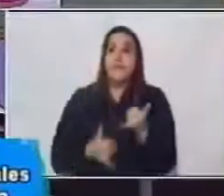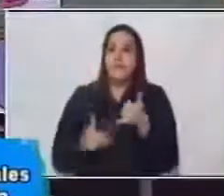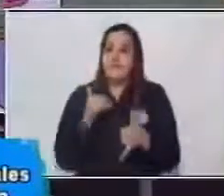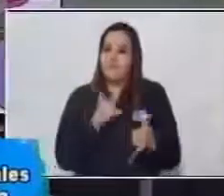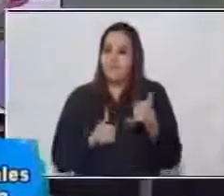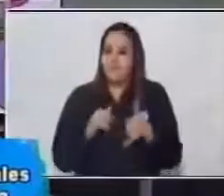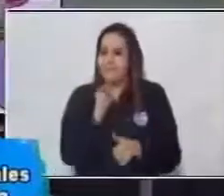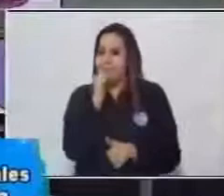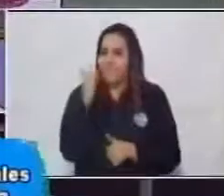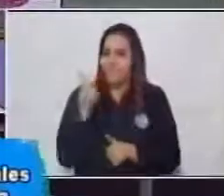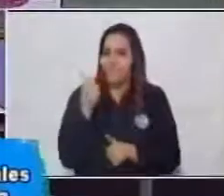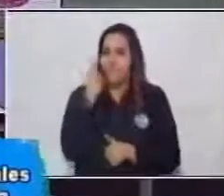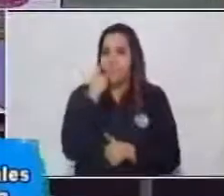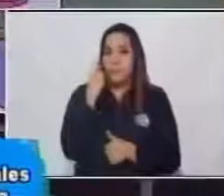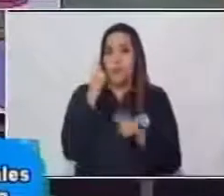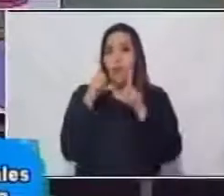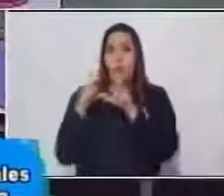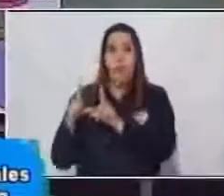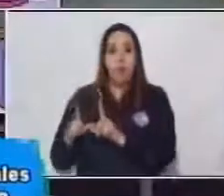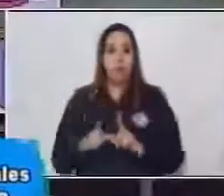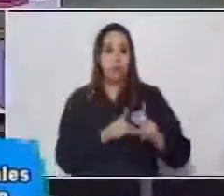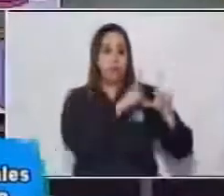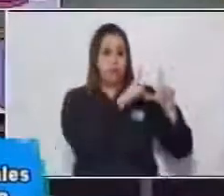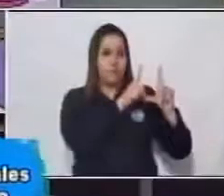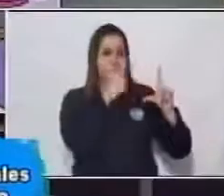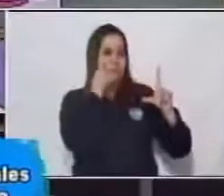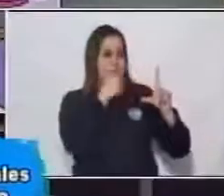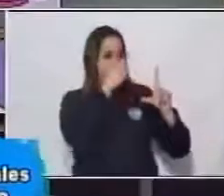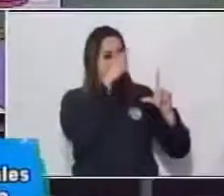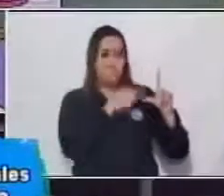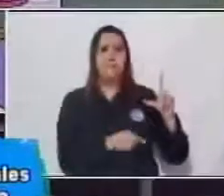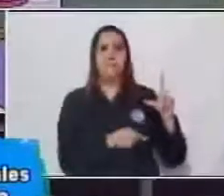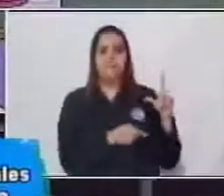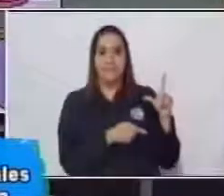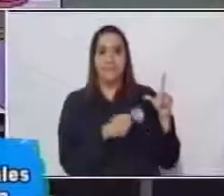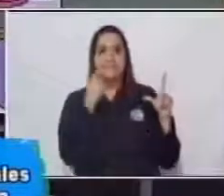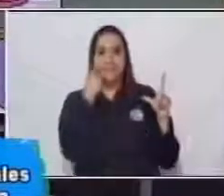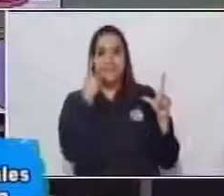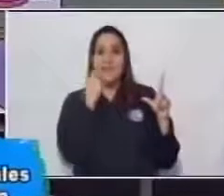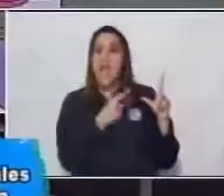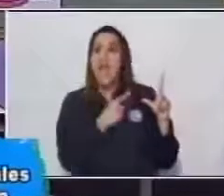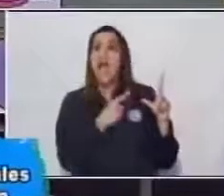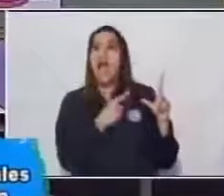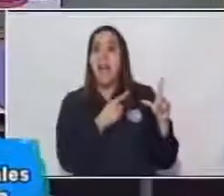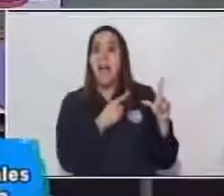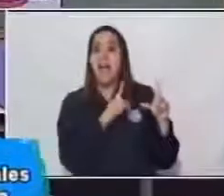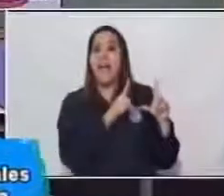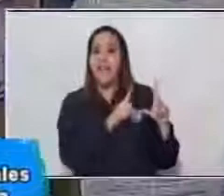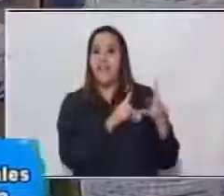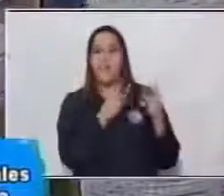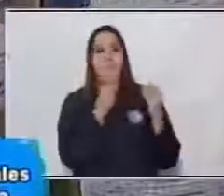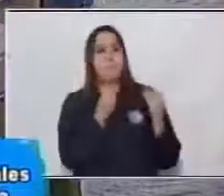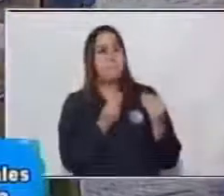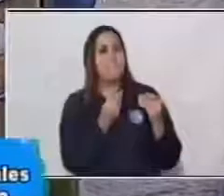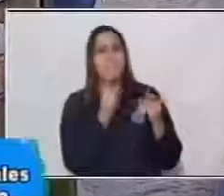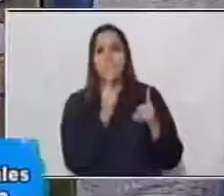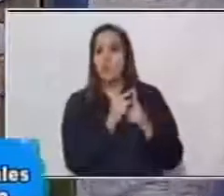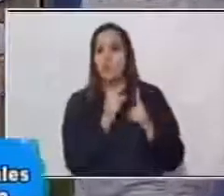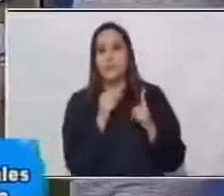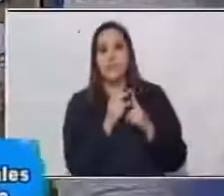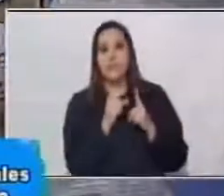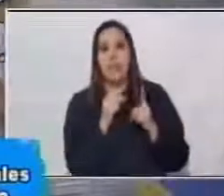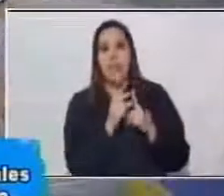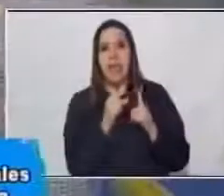¿De acuerdo? Yo quiero que veas por aquí. ¿Sí? Muy bien. Aquí tenemos muchas palabras. ¿De